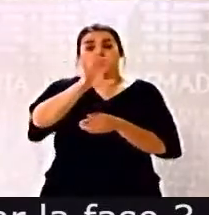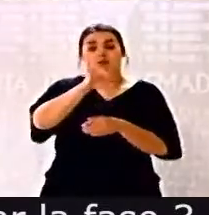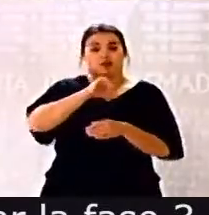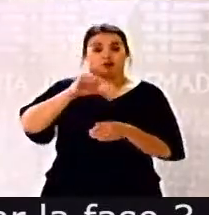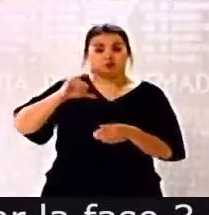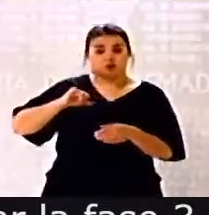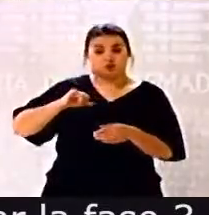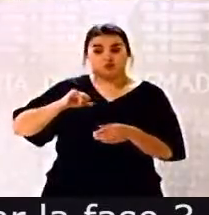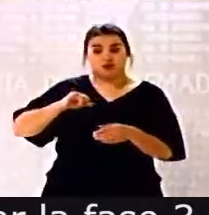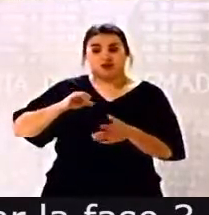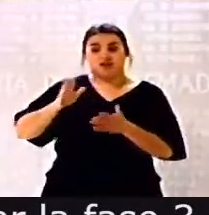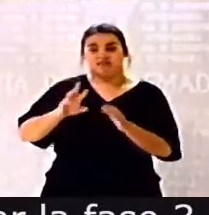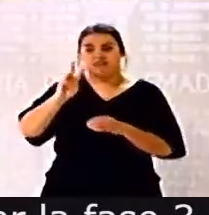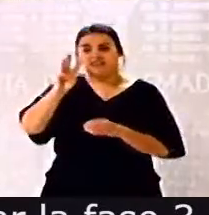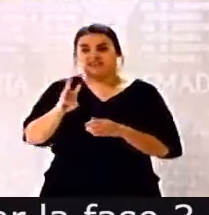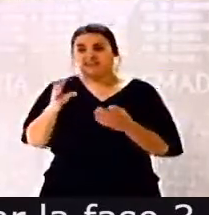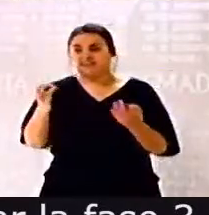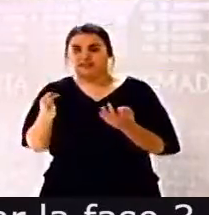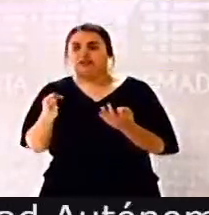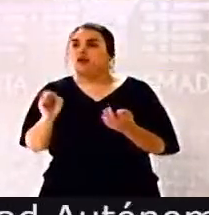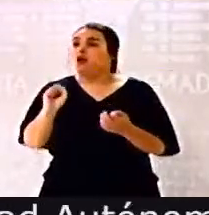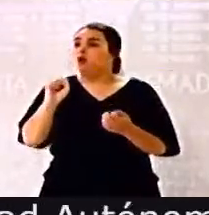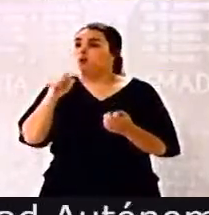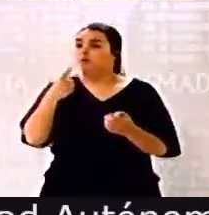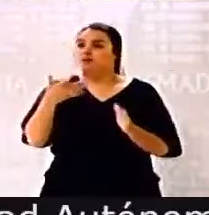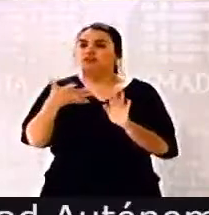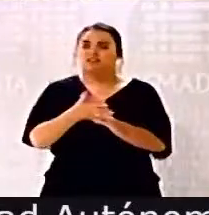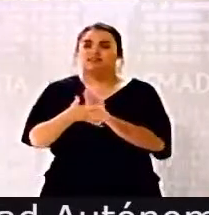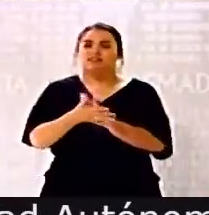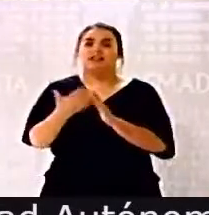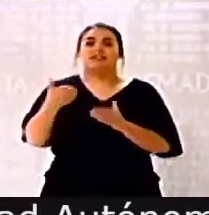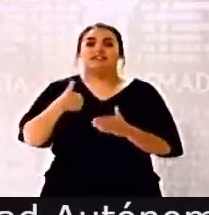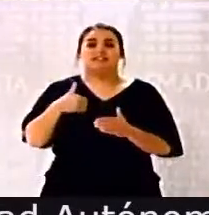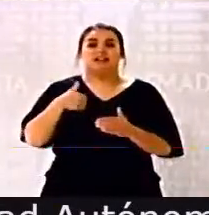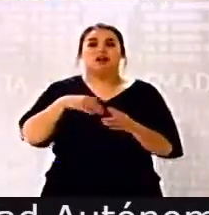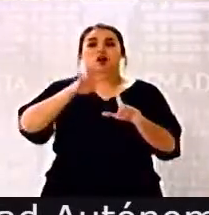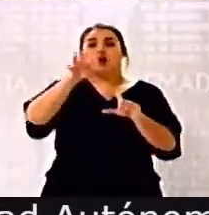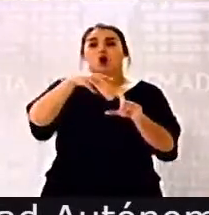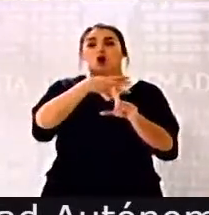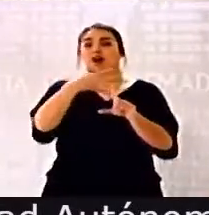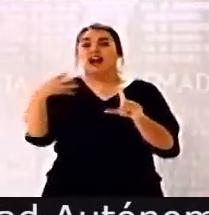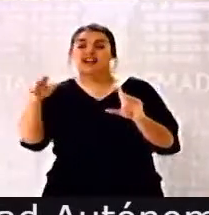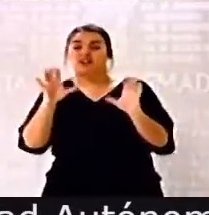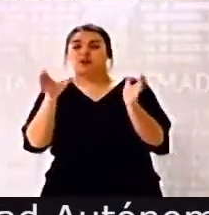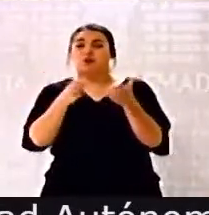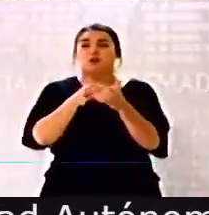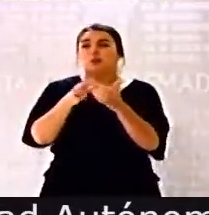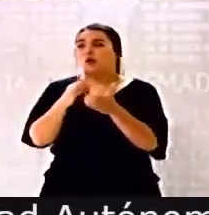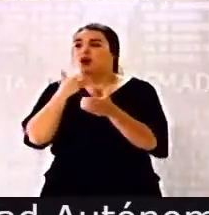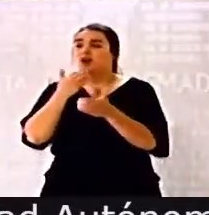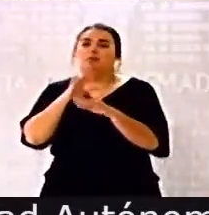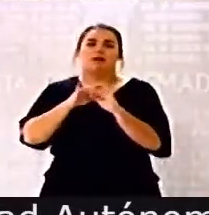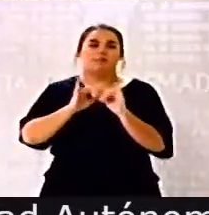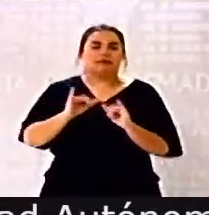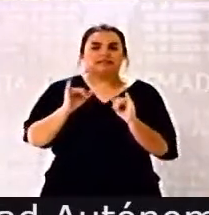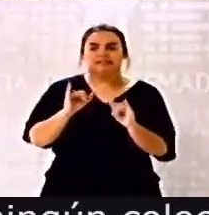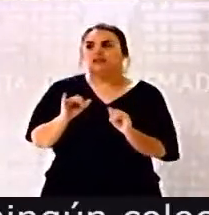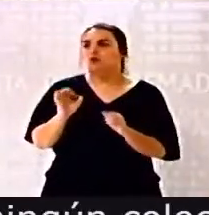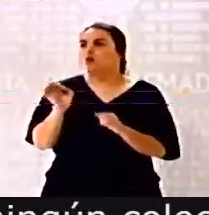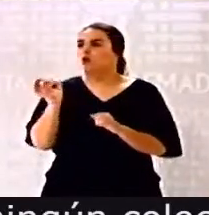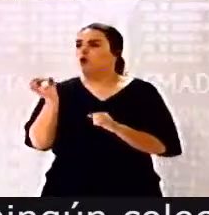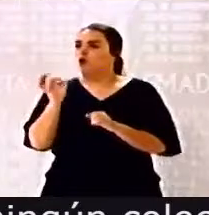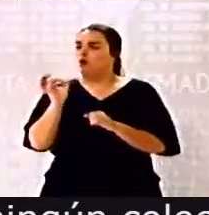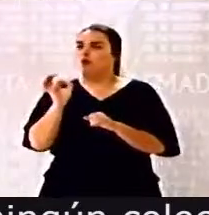autónoma, en primer lugar es que no queda ninguna franja reservada para ningún colectivo, a las horas de paseo, a las